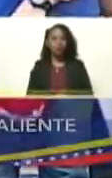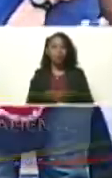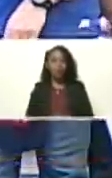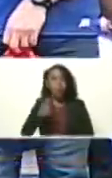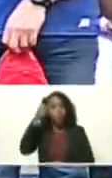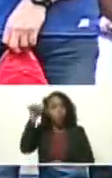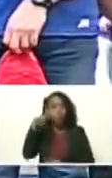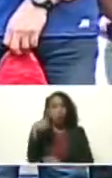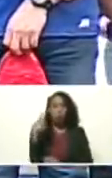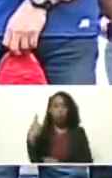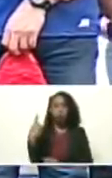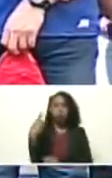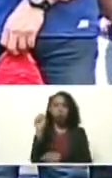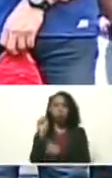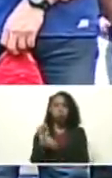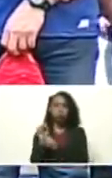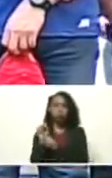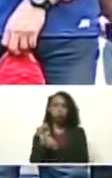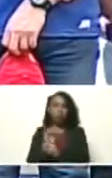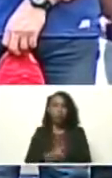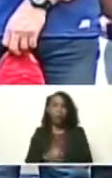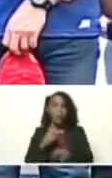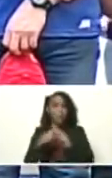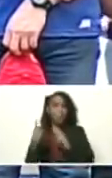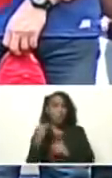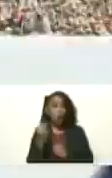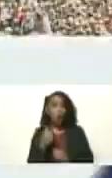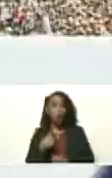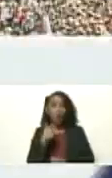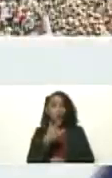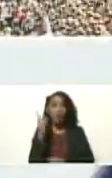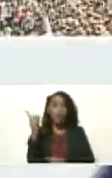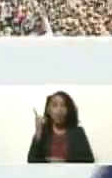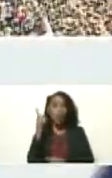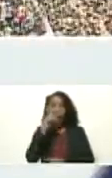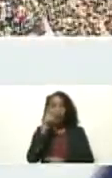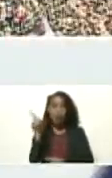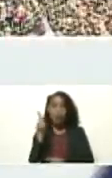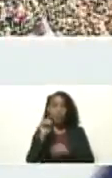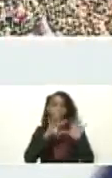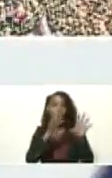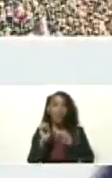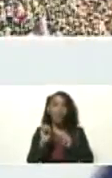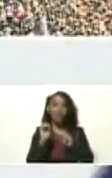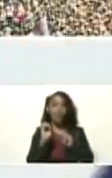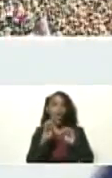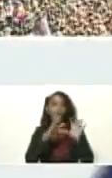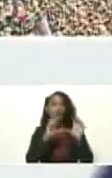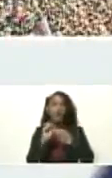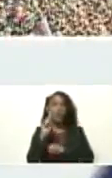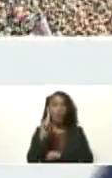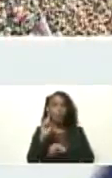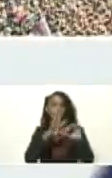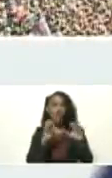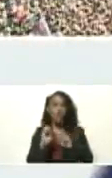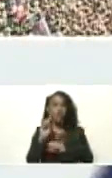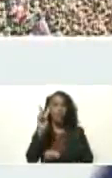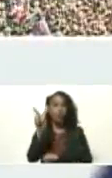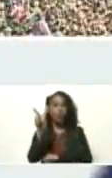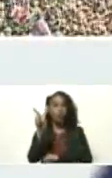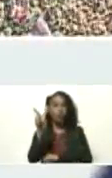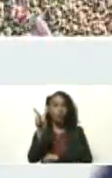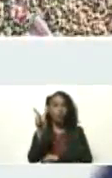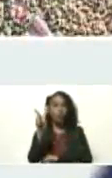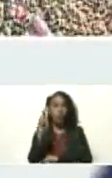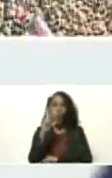Pueblo solo, pero como dijimos todos esos años, 90, 91, 92, no